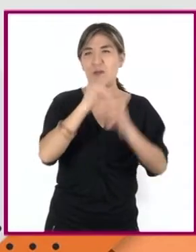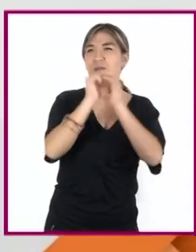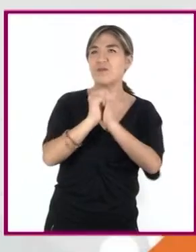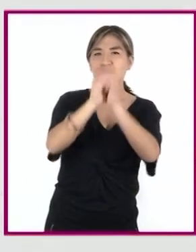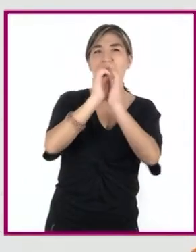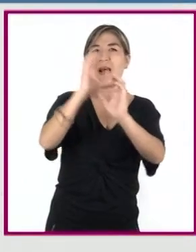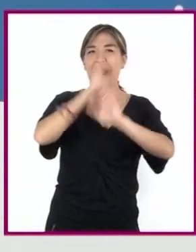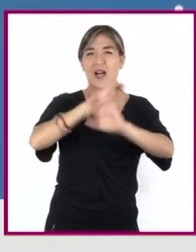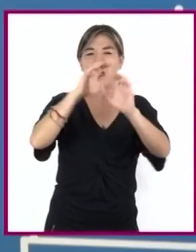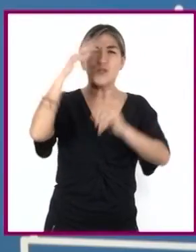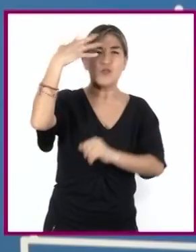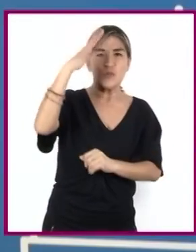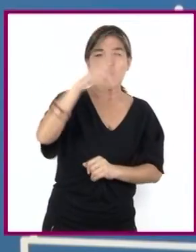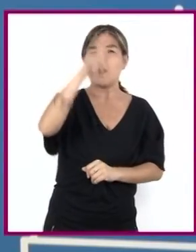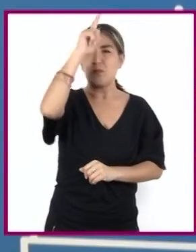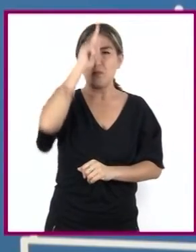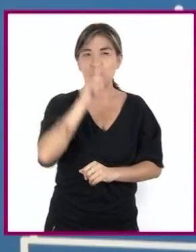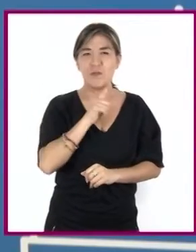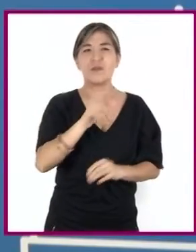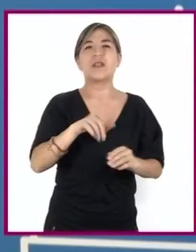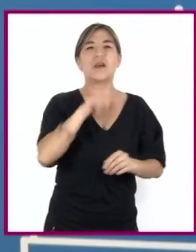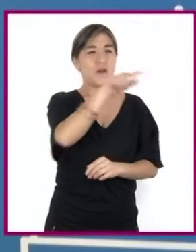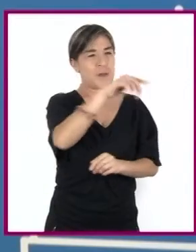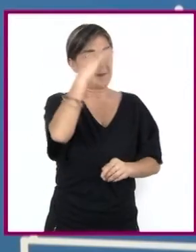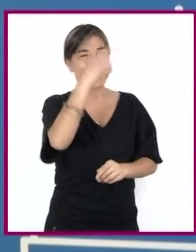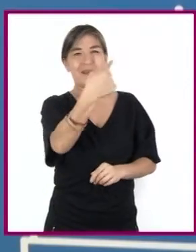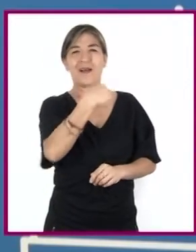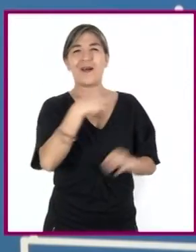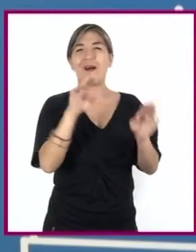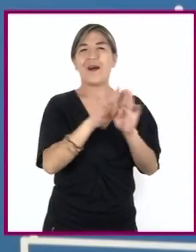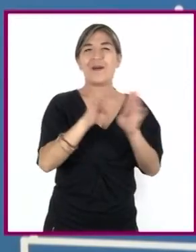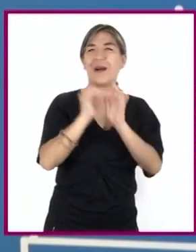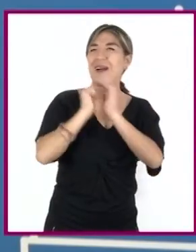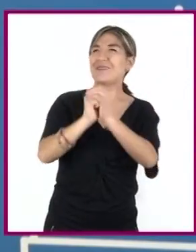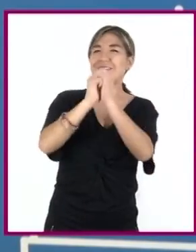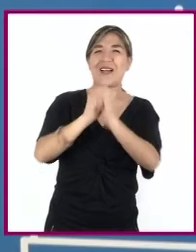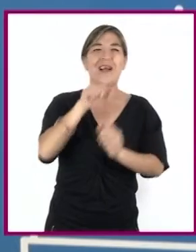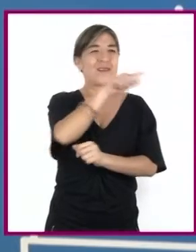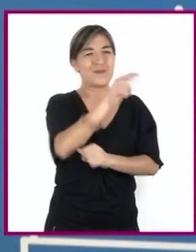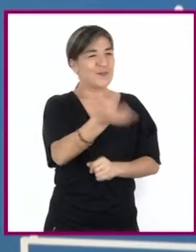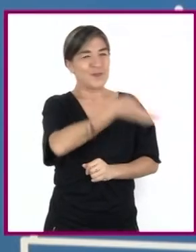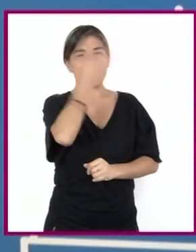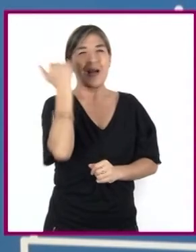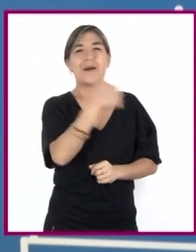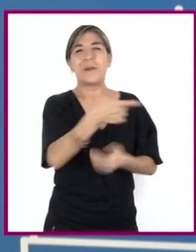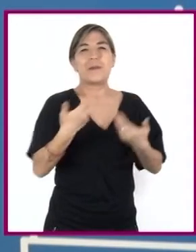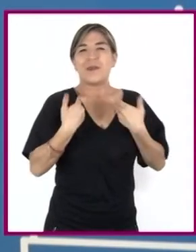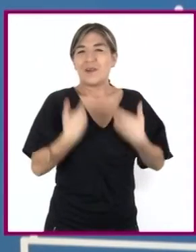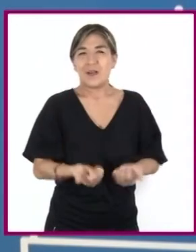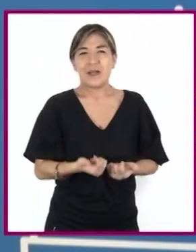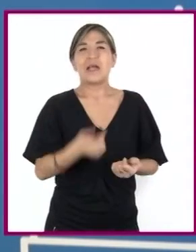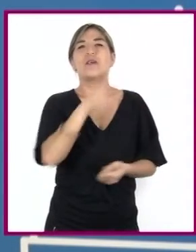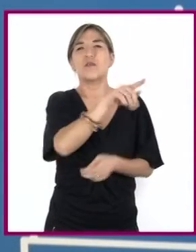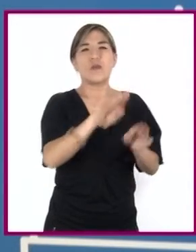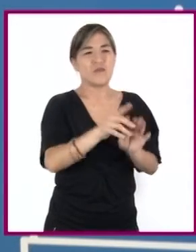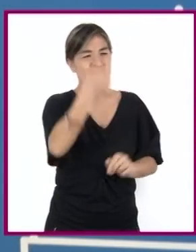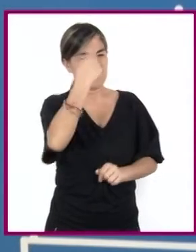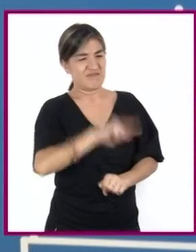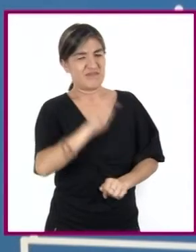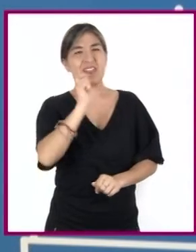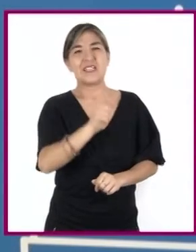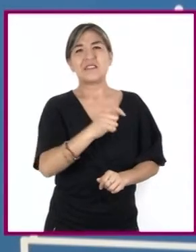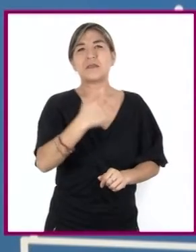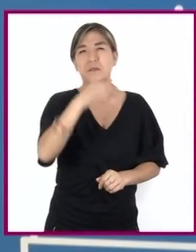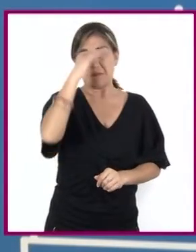o al viento. Ustedes nos trataban de idólatras, sin comprender. Ustedes nos han condenado como